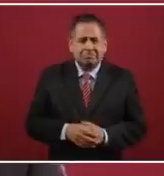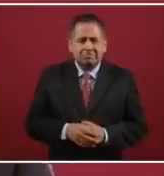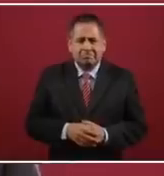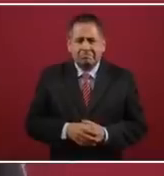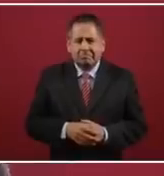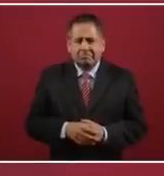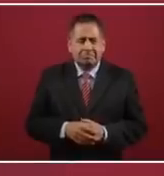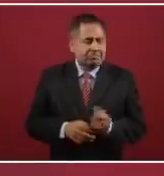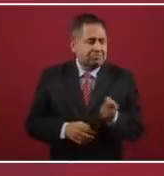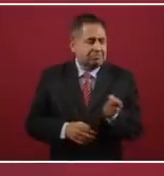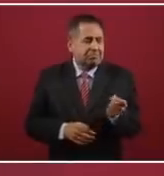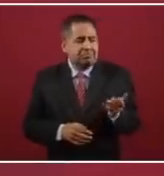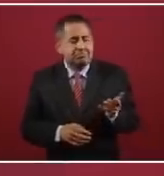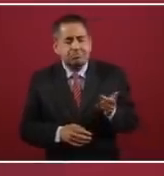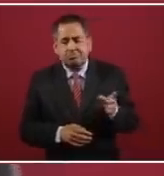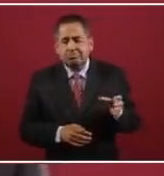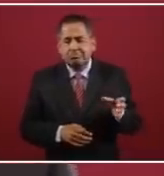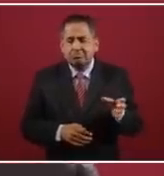Unos